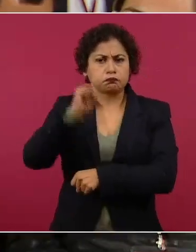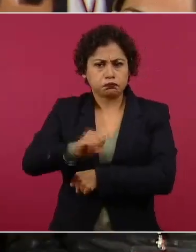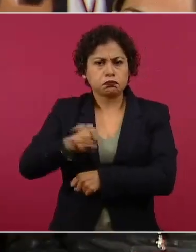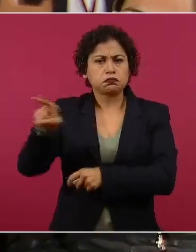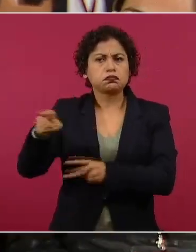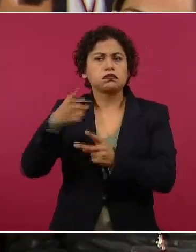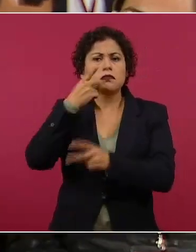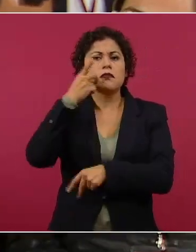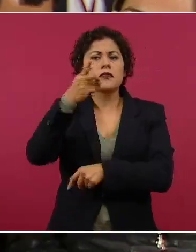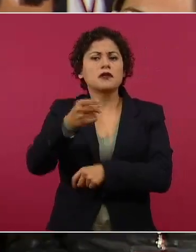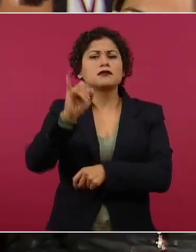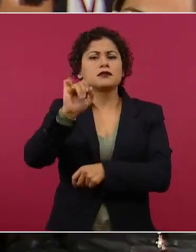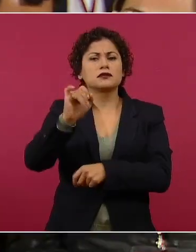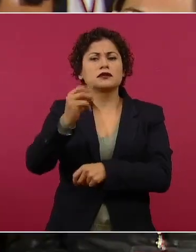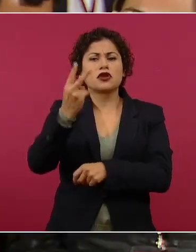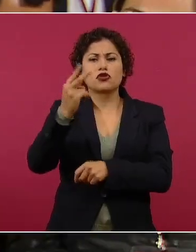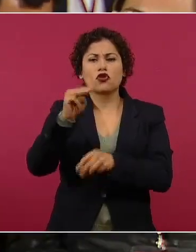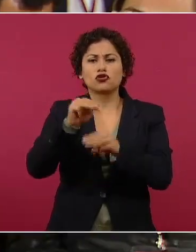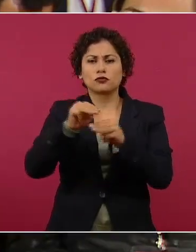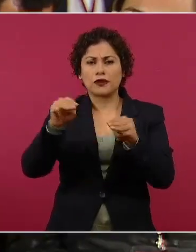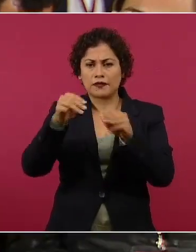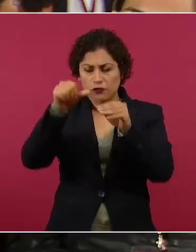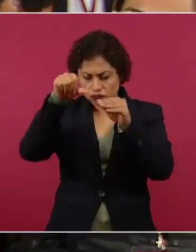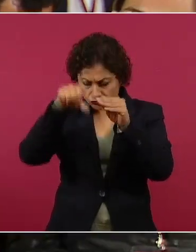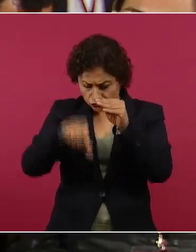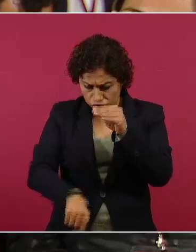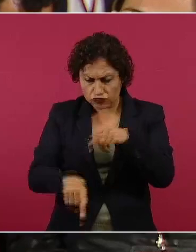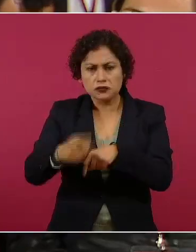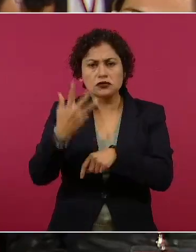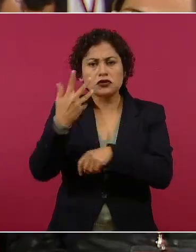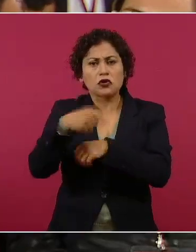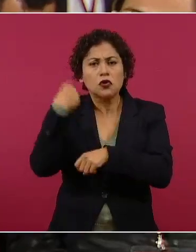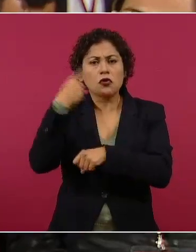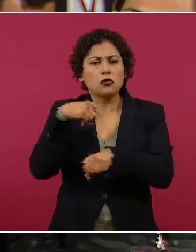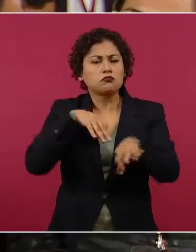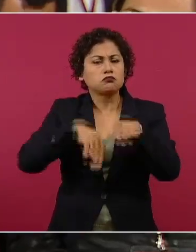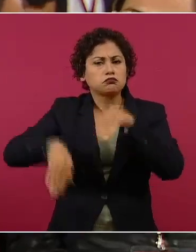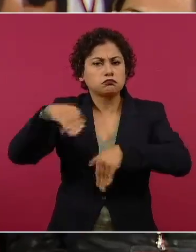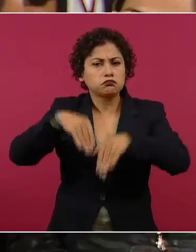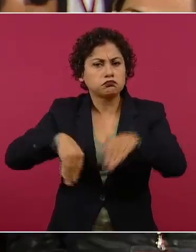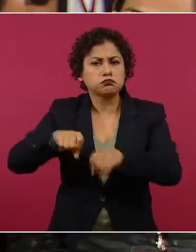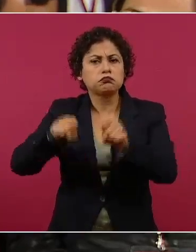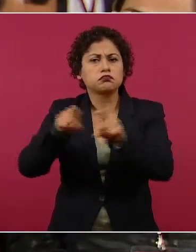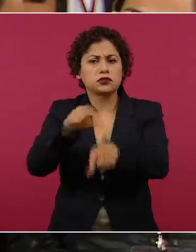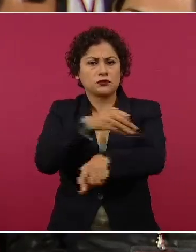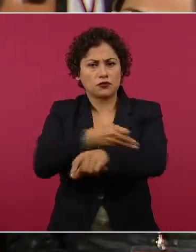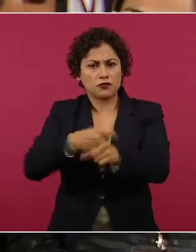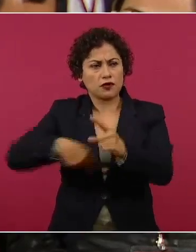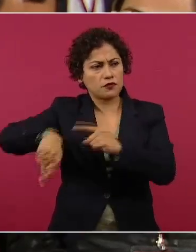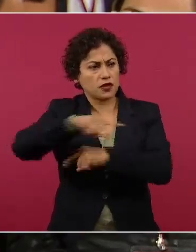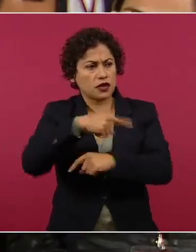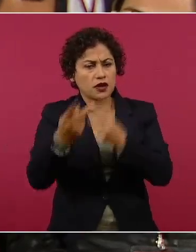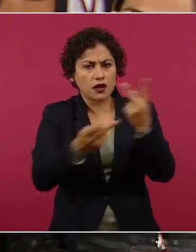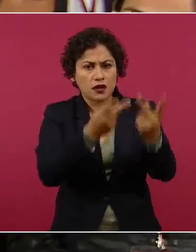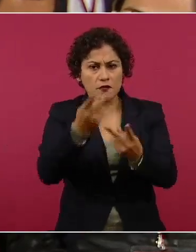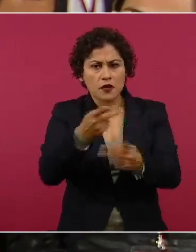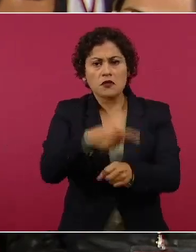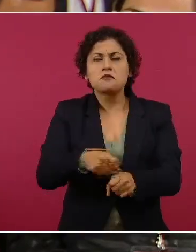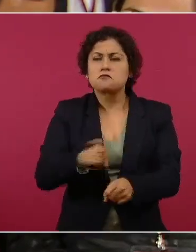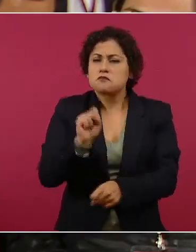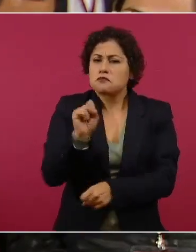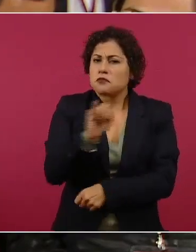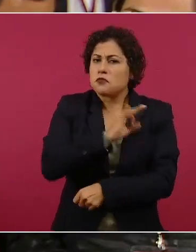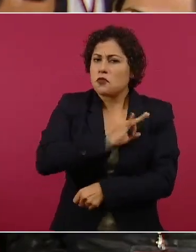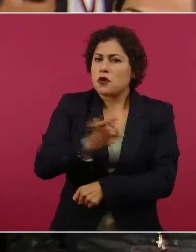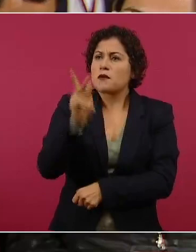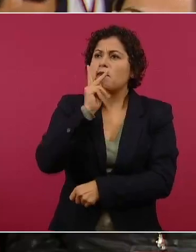más de 2 metros de profundidad hasta por 5 horas. También familias entrevistadas señalan que los padres podían, mediante solicitud, acudir a las